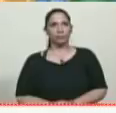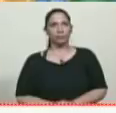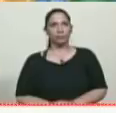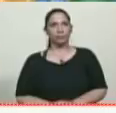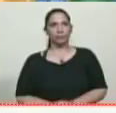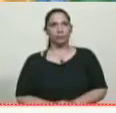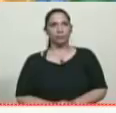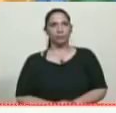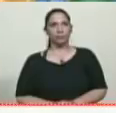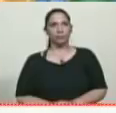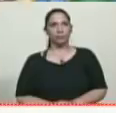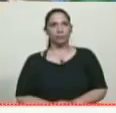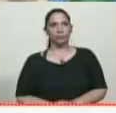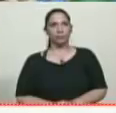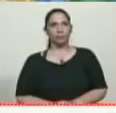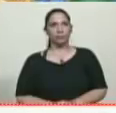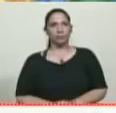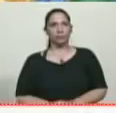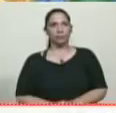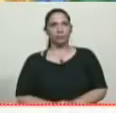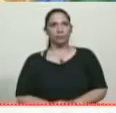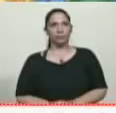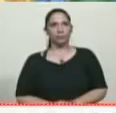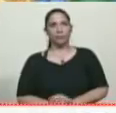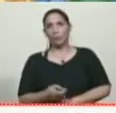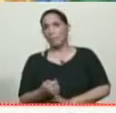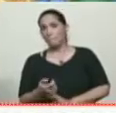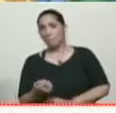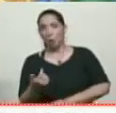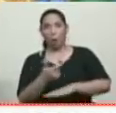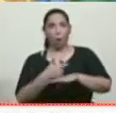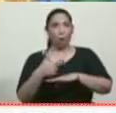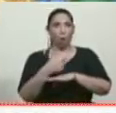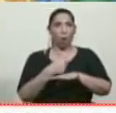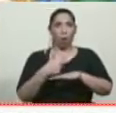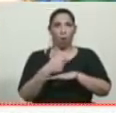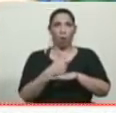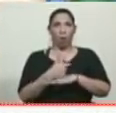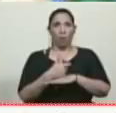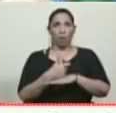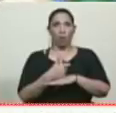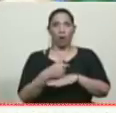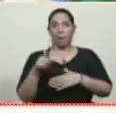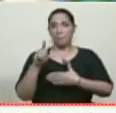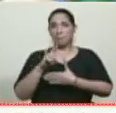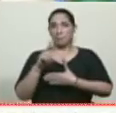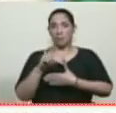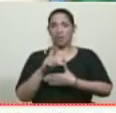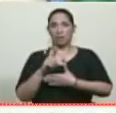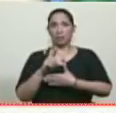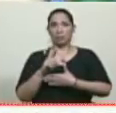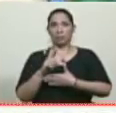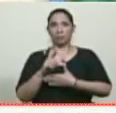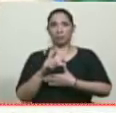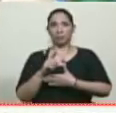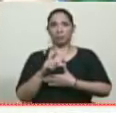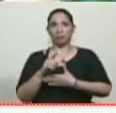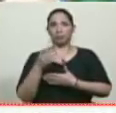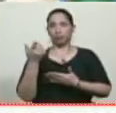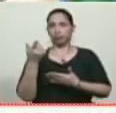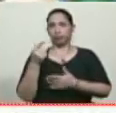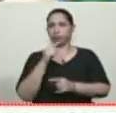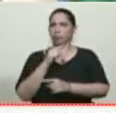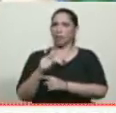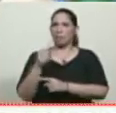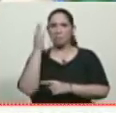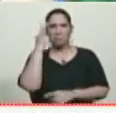Dorado. Imagínense ustedes, una de las pocas gobernaciones hereditarias que había en América y además de un reino imaginario,